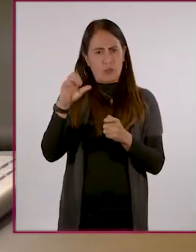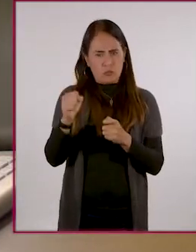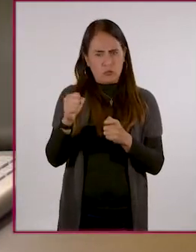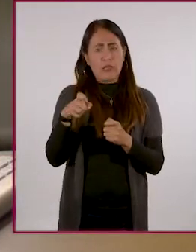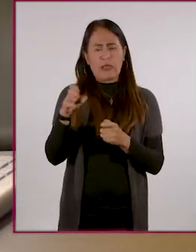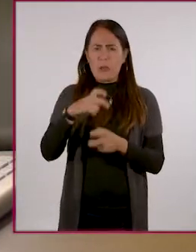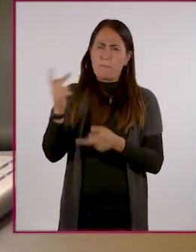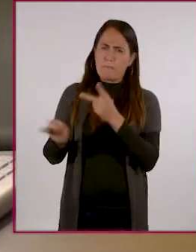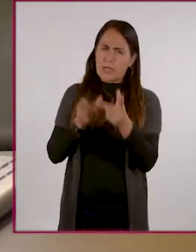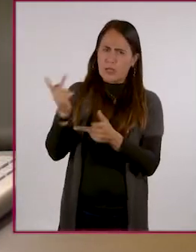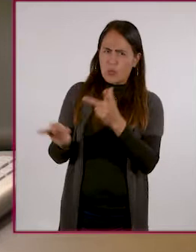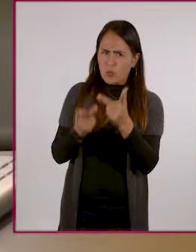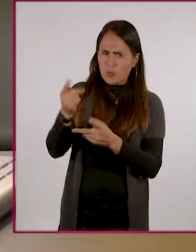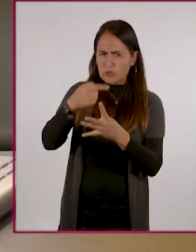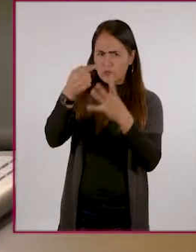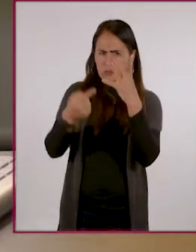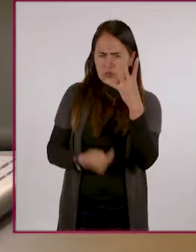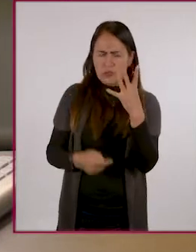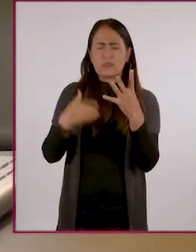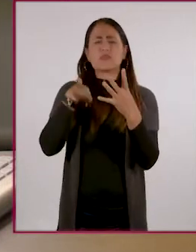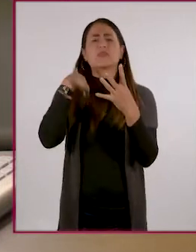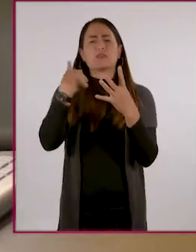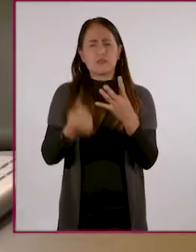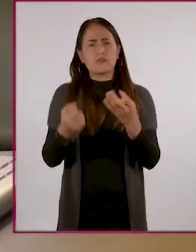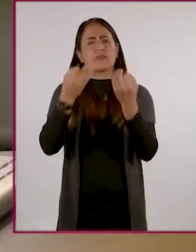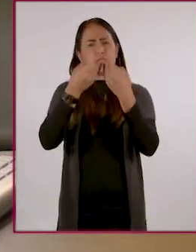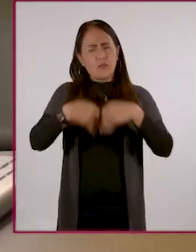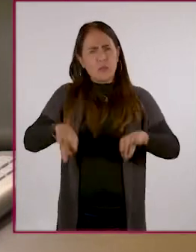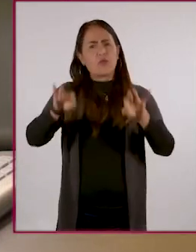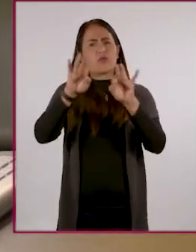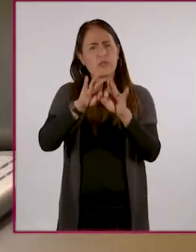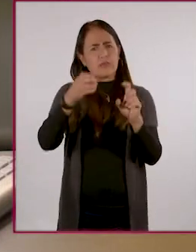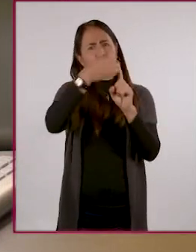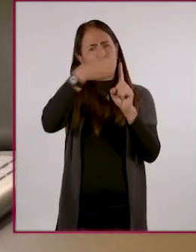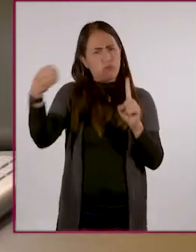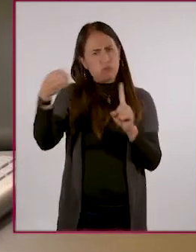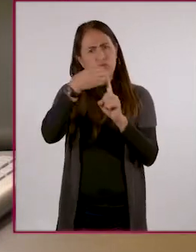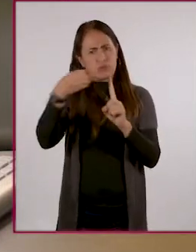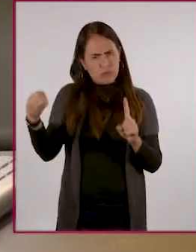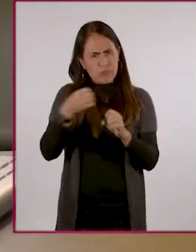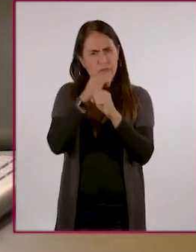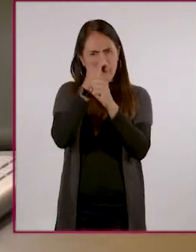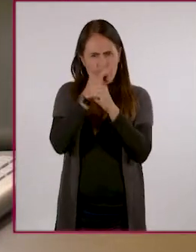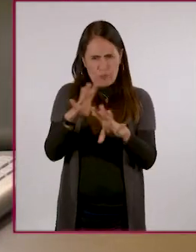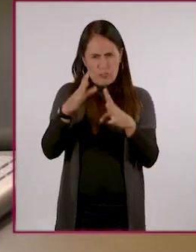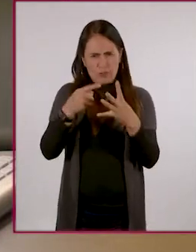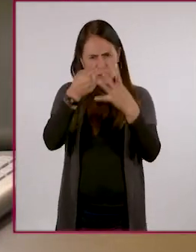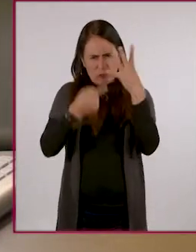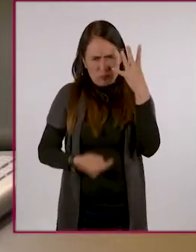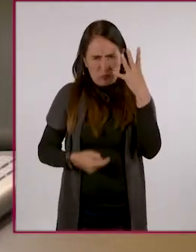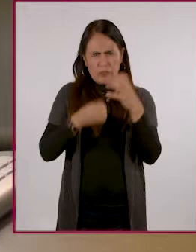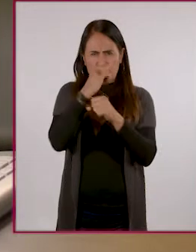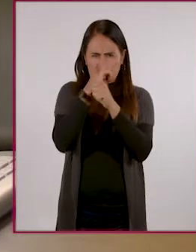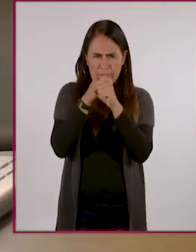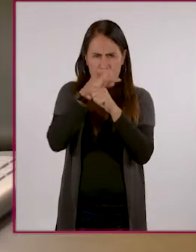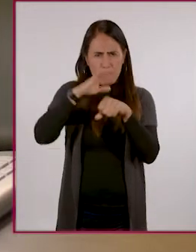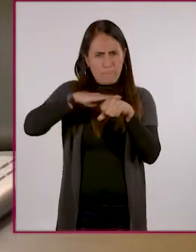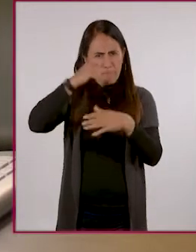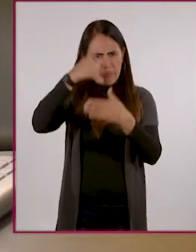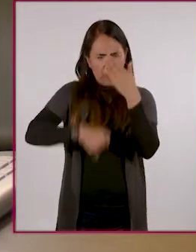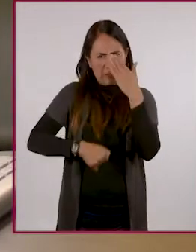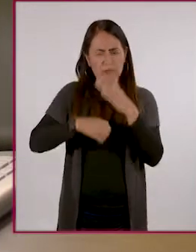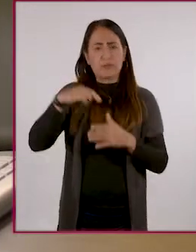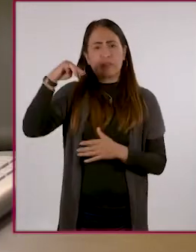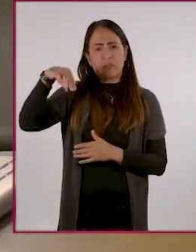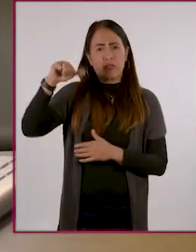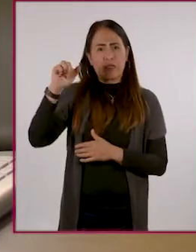a quien haremos varias preguntas que nos permitirán entender la importancia de la organización y análisis de la información. Marco